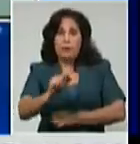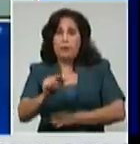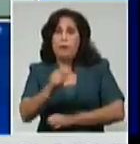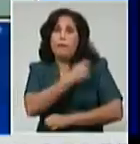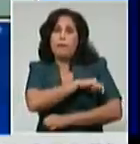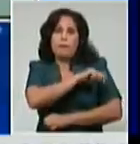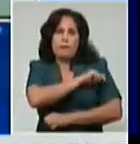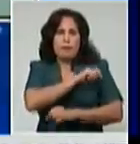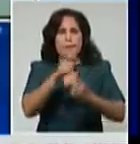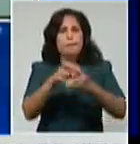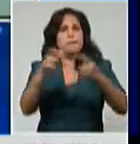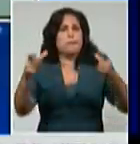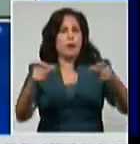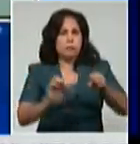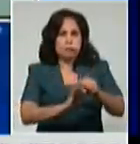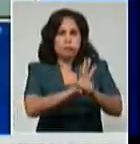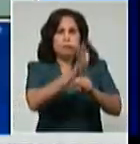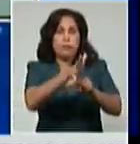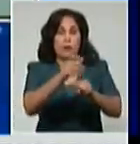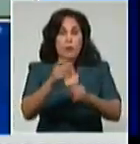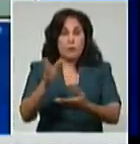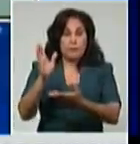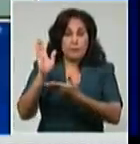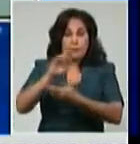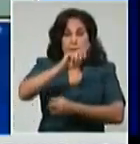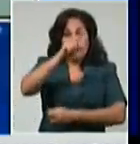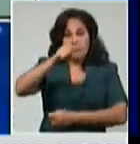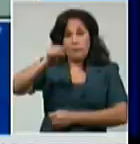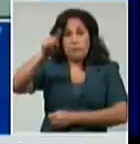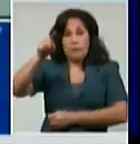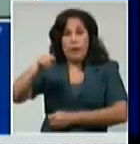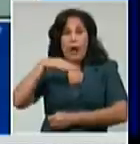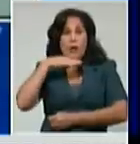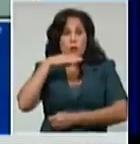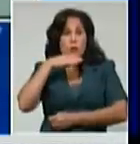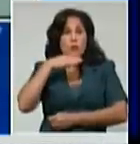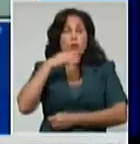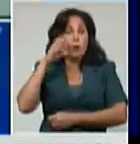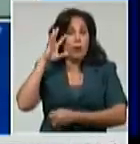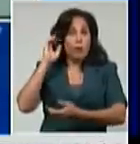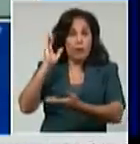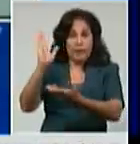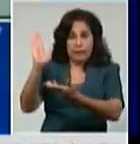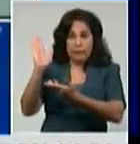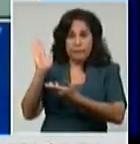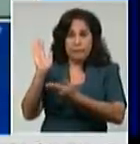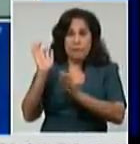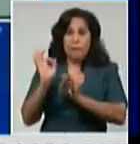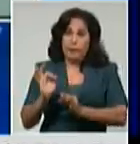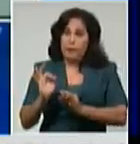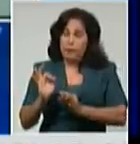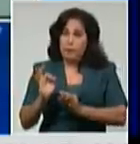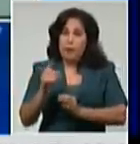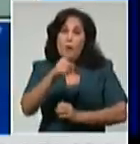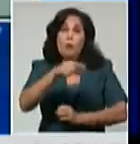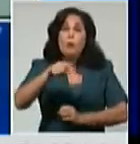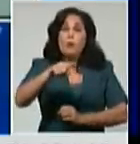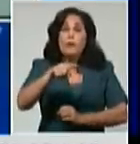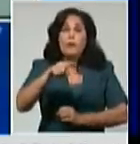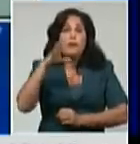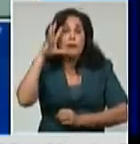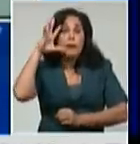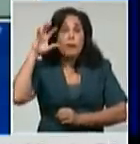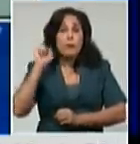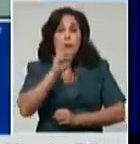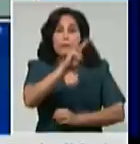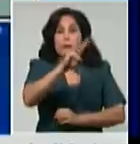incremento que han tenido. Ahí ustedes tienen la cifra, ahí tienen el gráfico, ahí ven cómo de